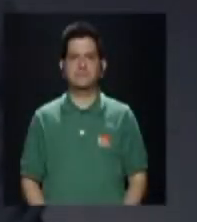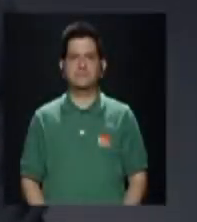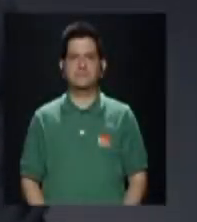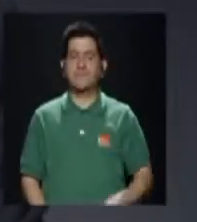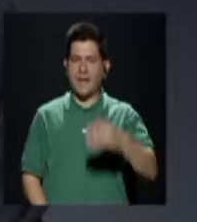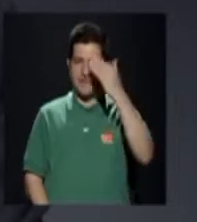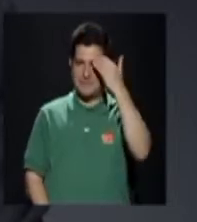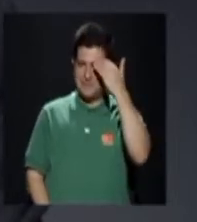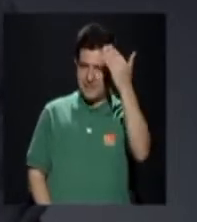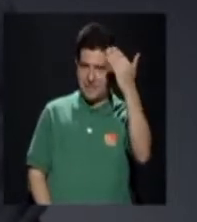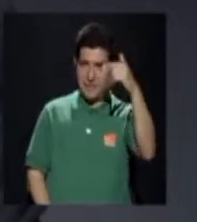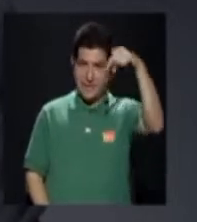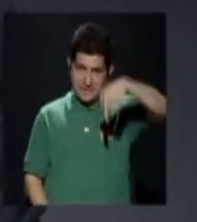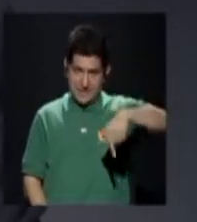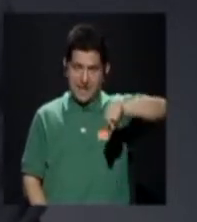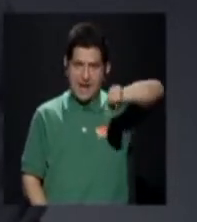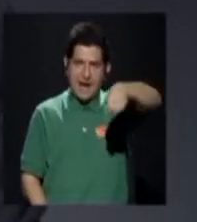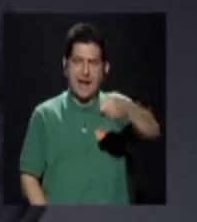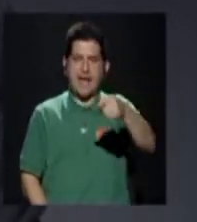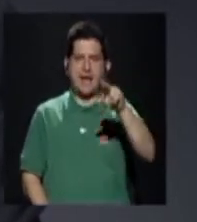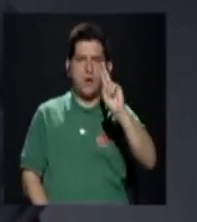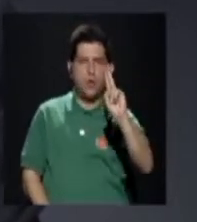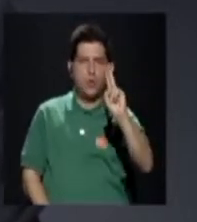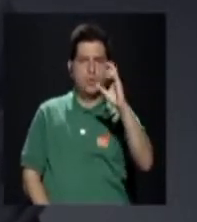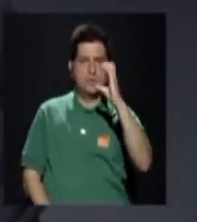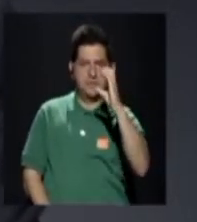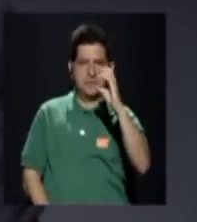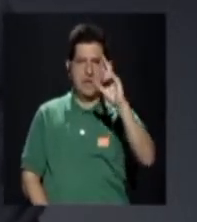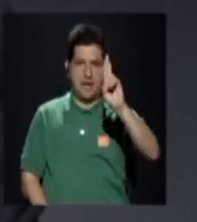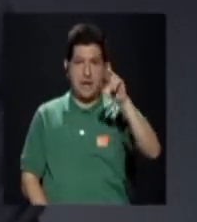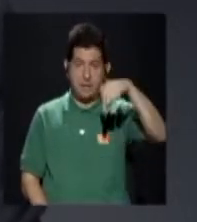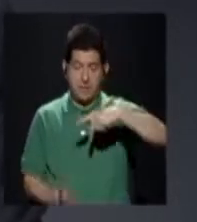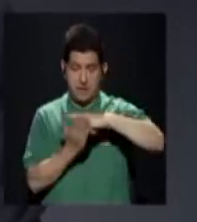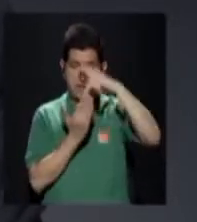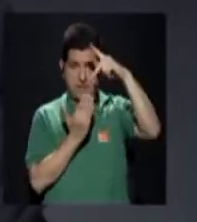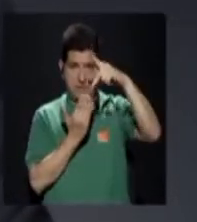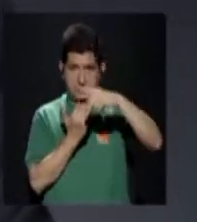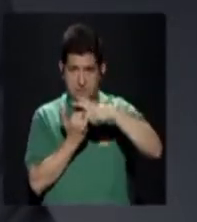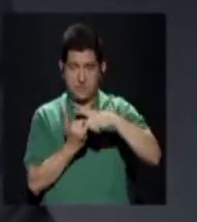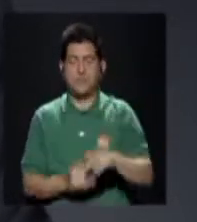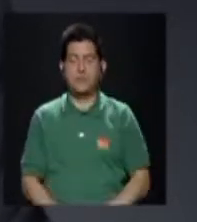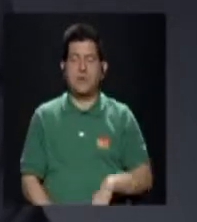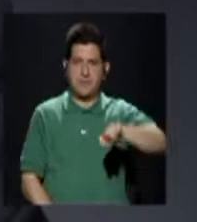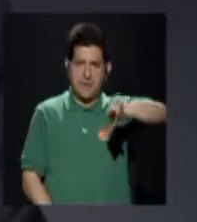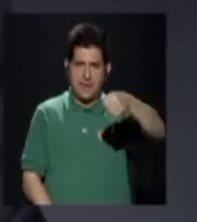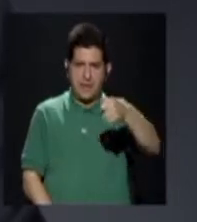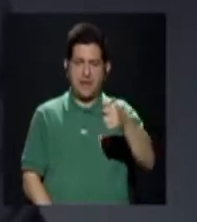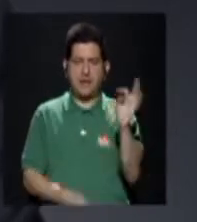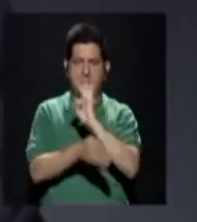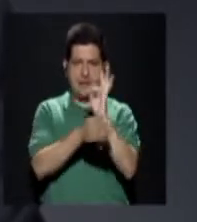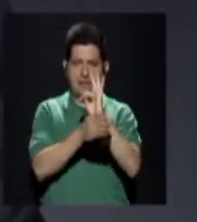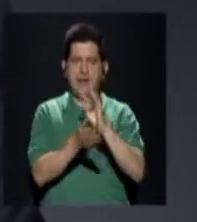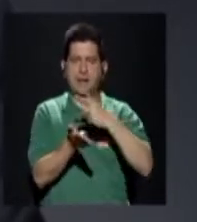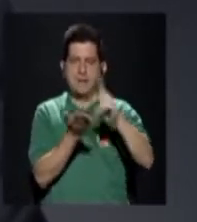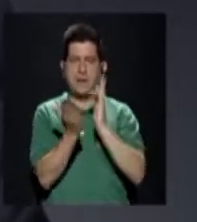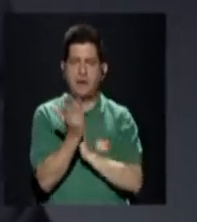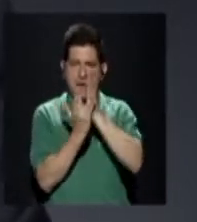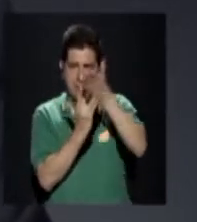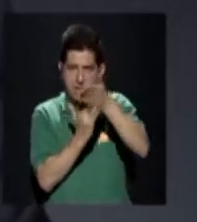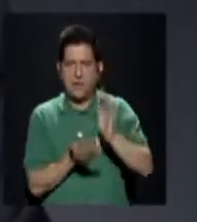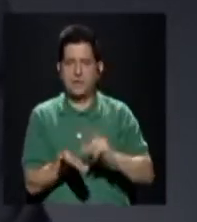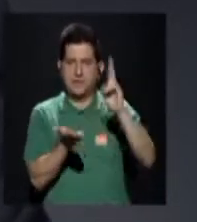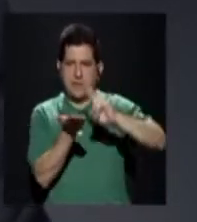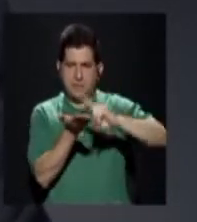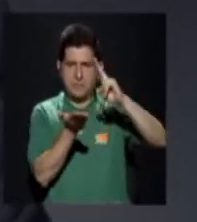Les saludamos desde Canal UCR, este medio televisivo que se paga con los impuestos